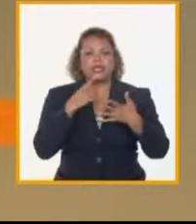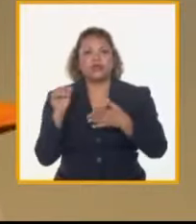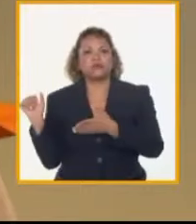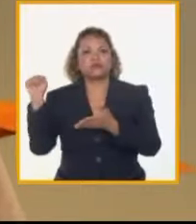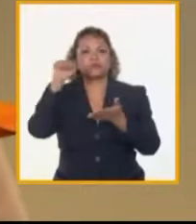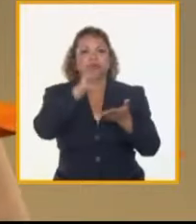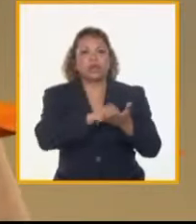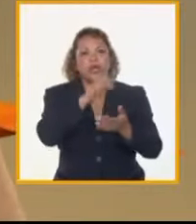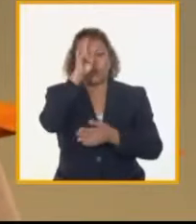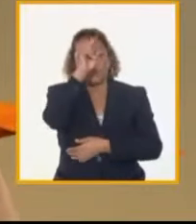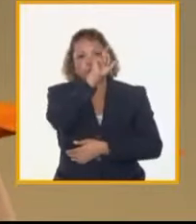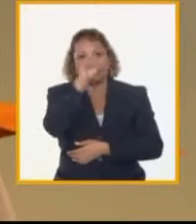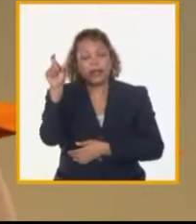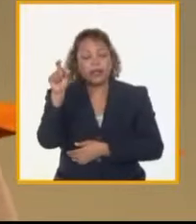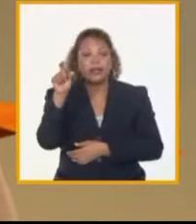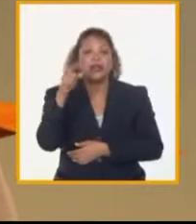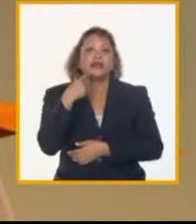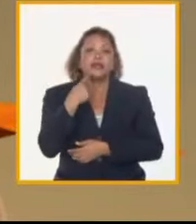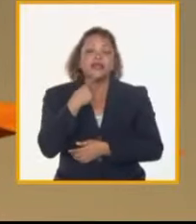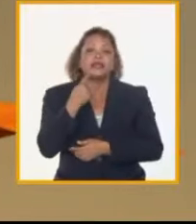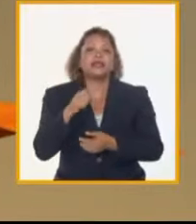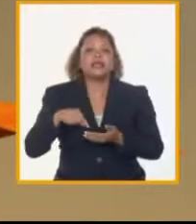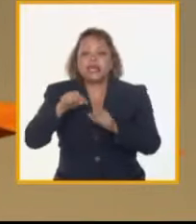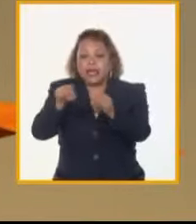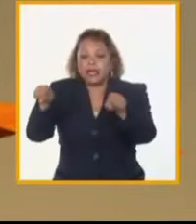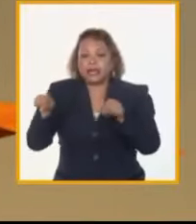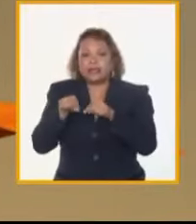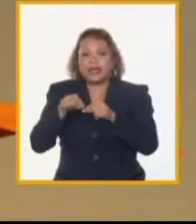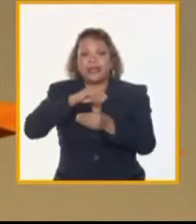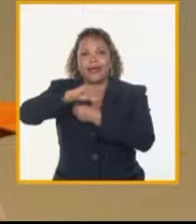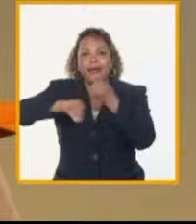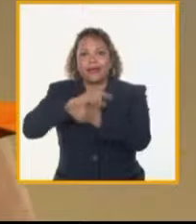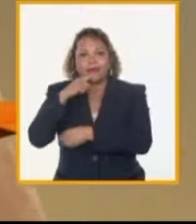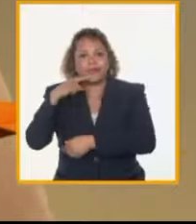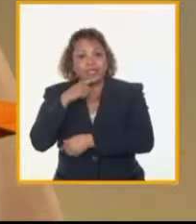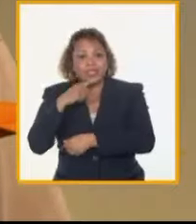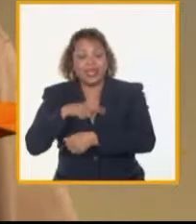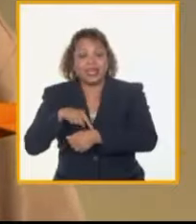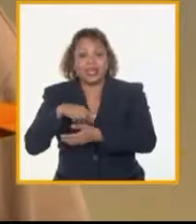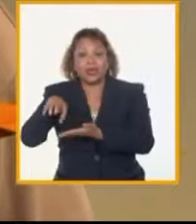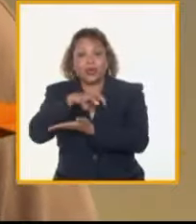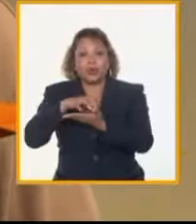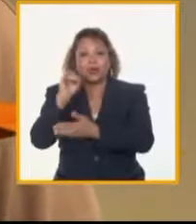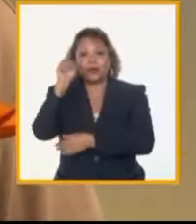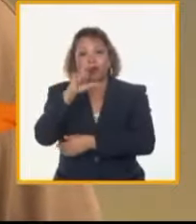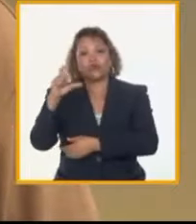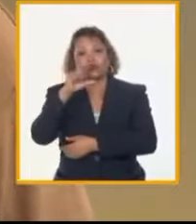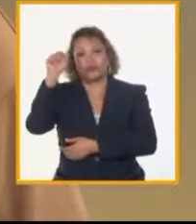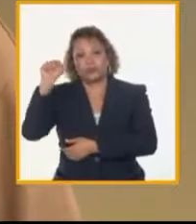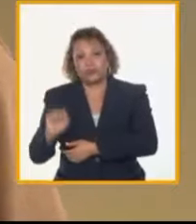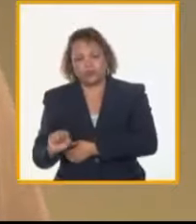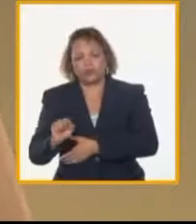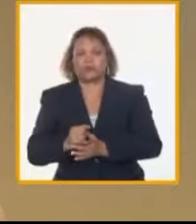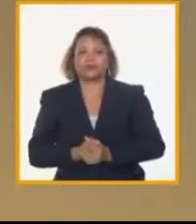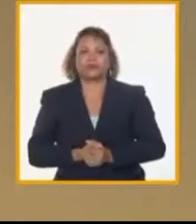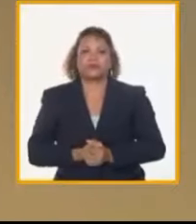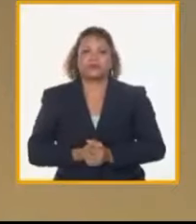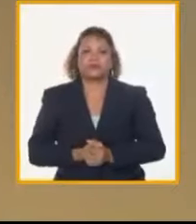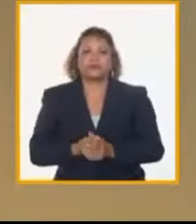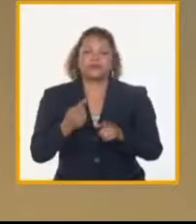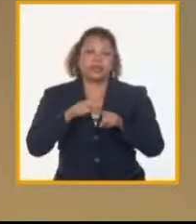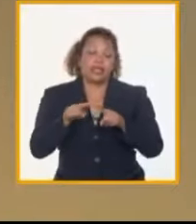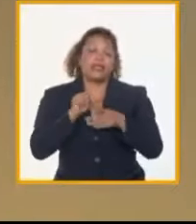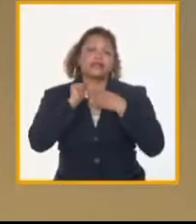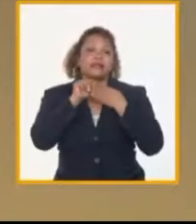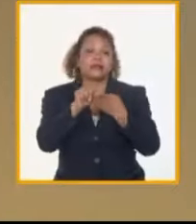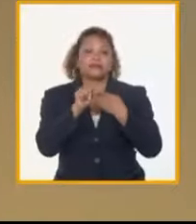y hacia la sala de hemodiálisis que se ubica en Consolación del Sur y hacia el Hospital de San Cristóbal. Este